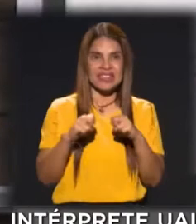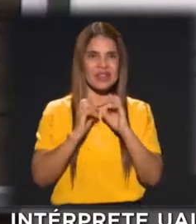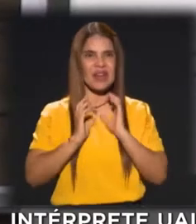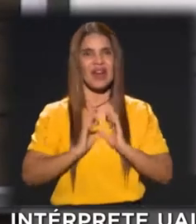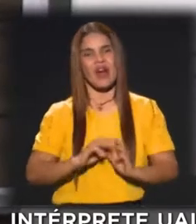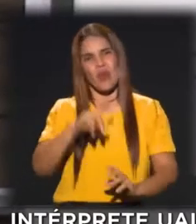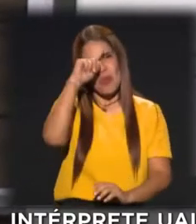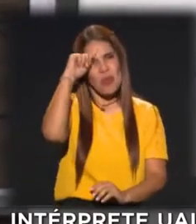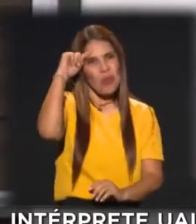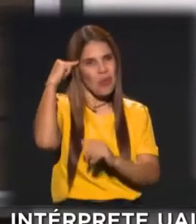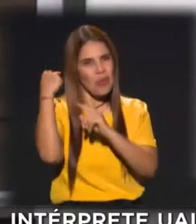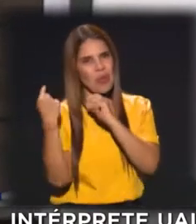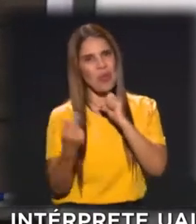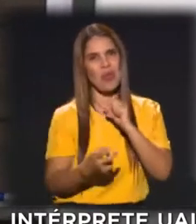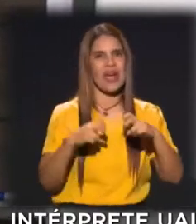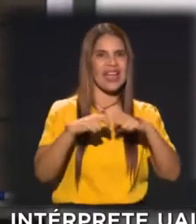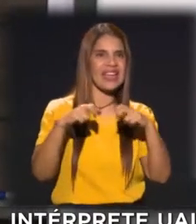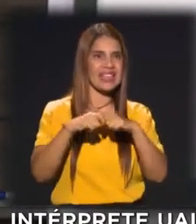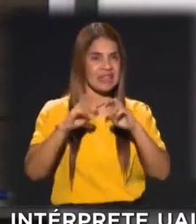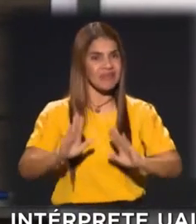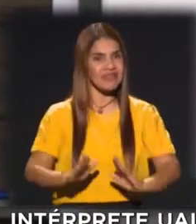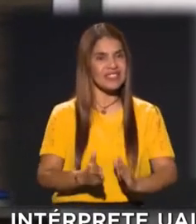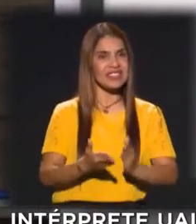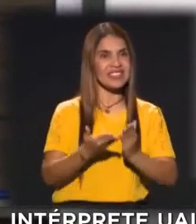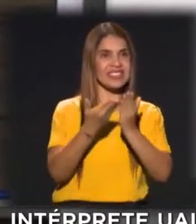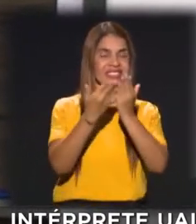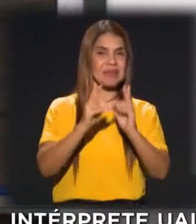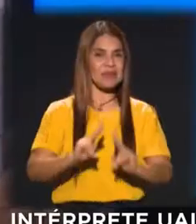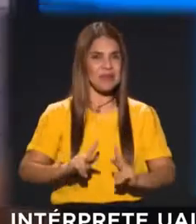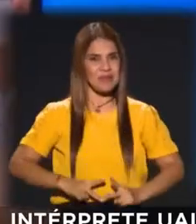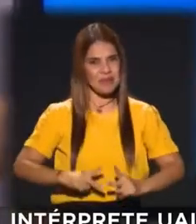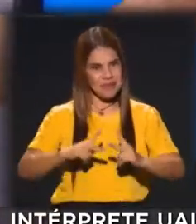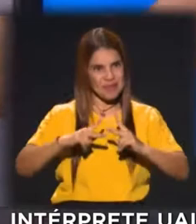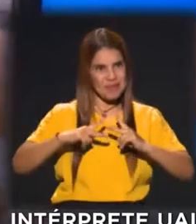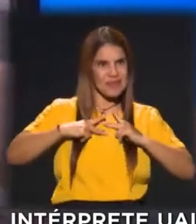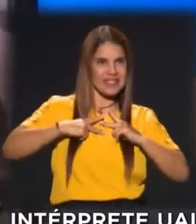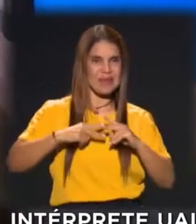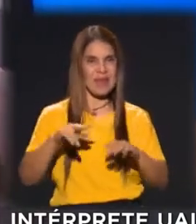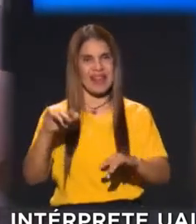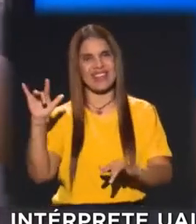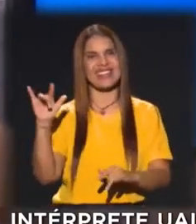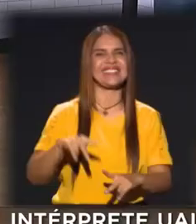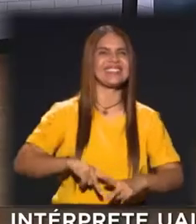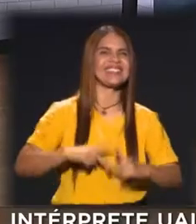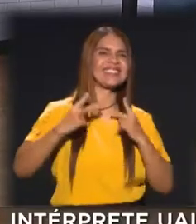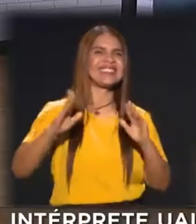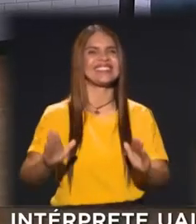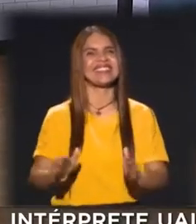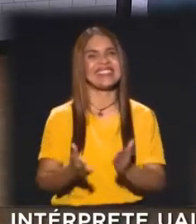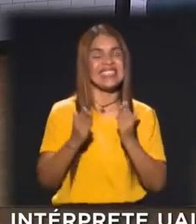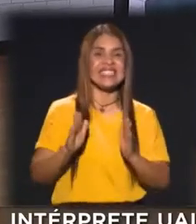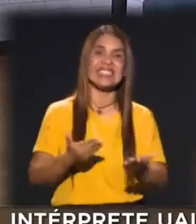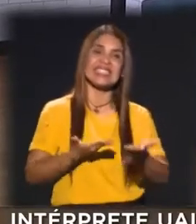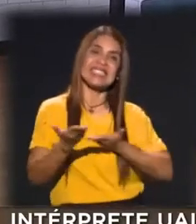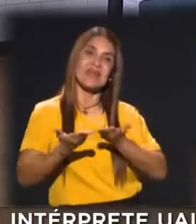Admite un gasto de energía. Eso te sirve para la vida. Eso te sirve para la vida. Te sirve